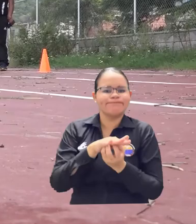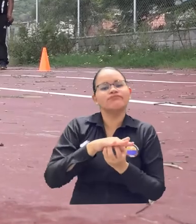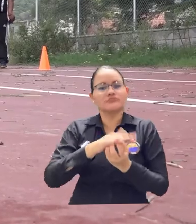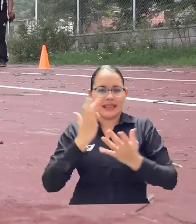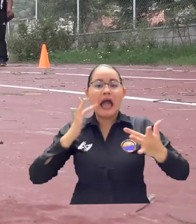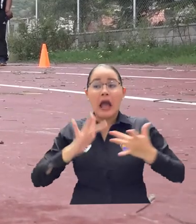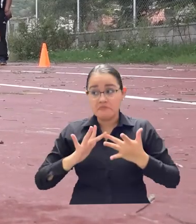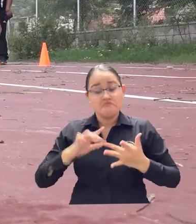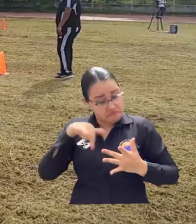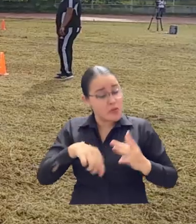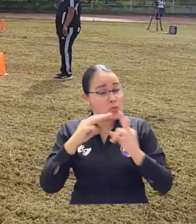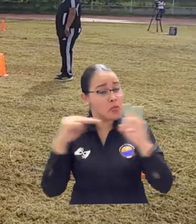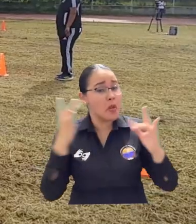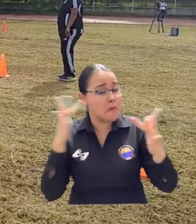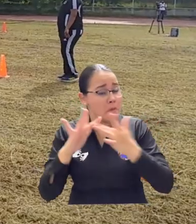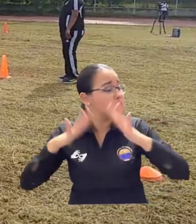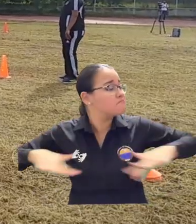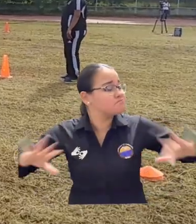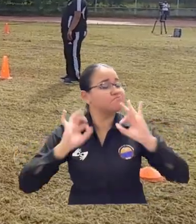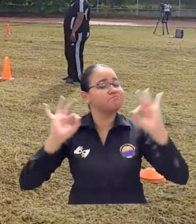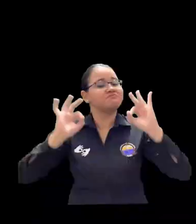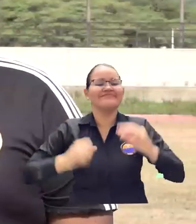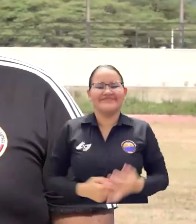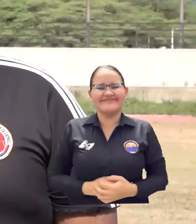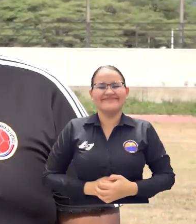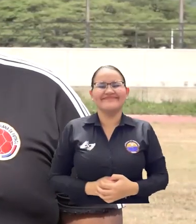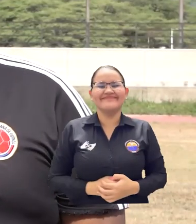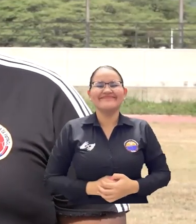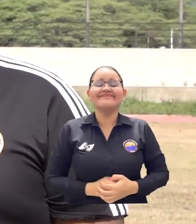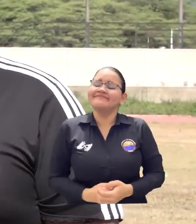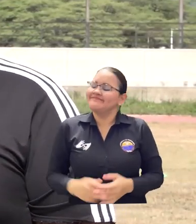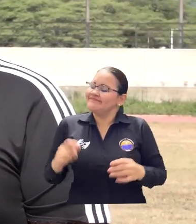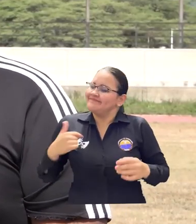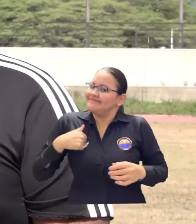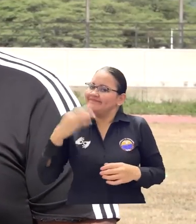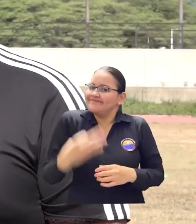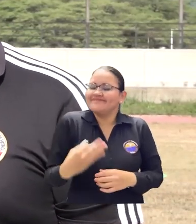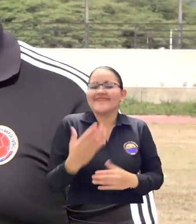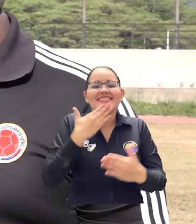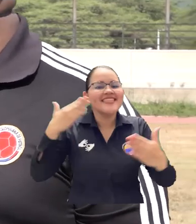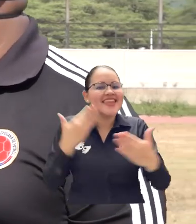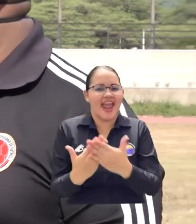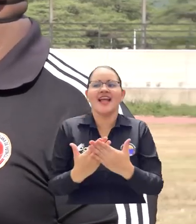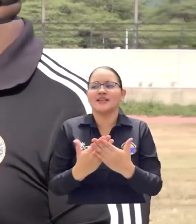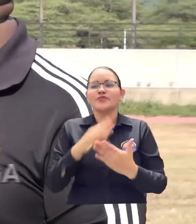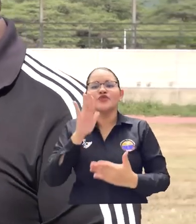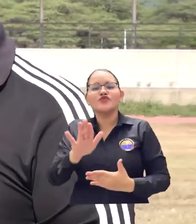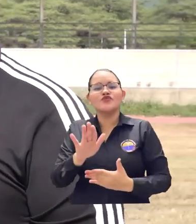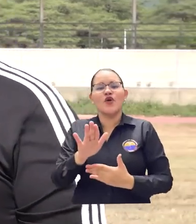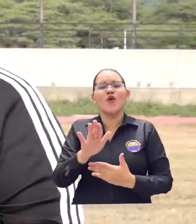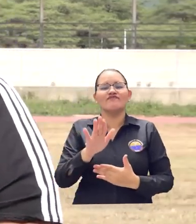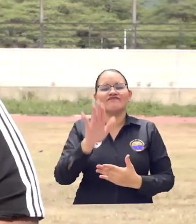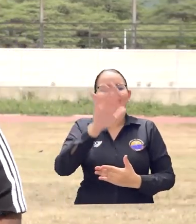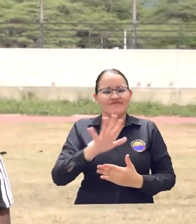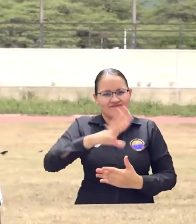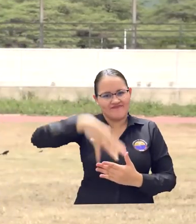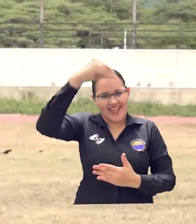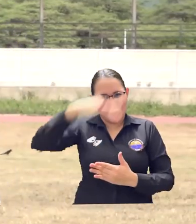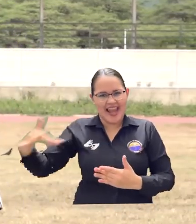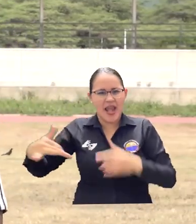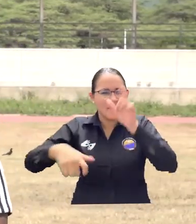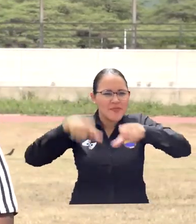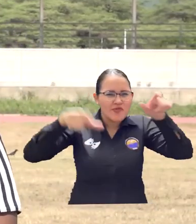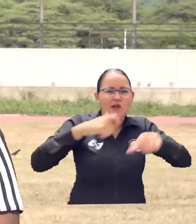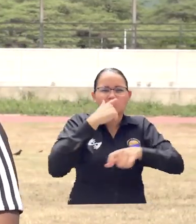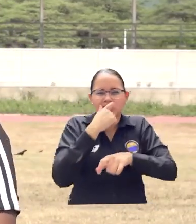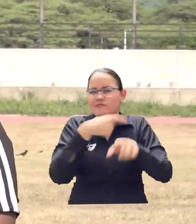La adecuación de los escenarios deportivos son prestas a los protocolos FIFA según sus medidas. Tiene una pista atlética y tiene un estadio,